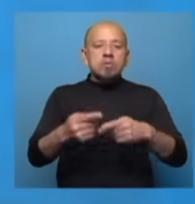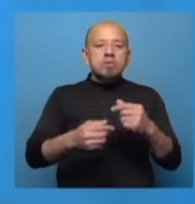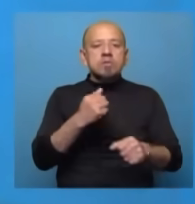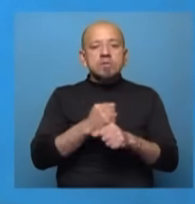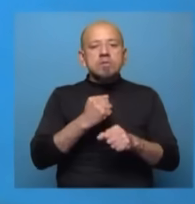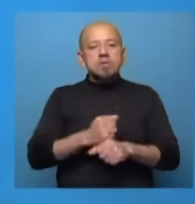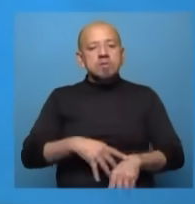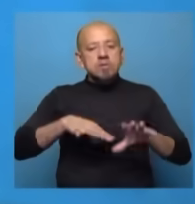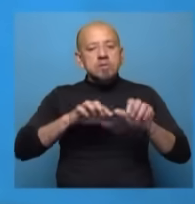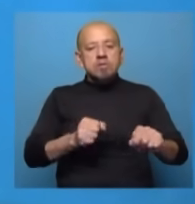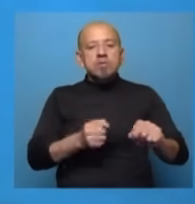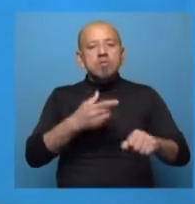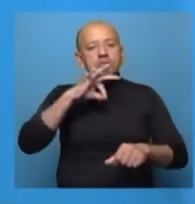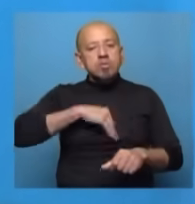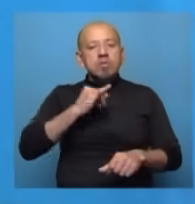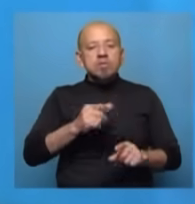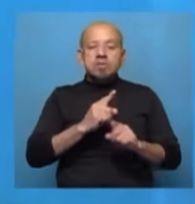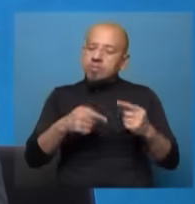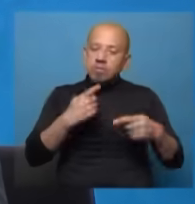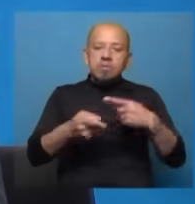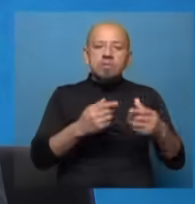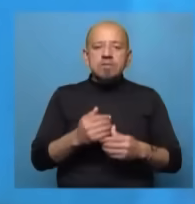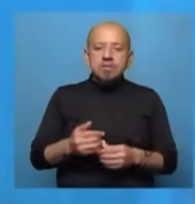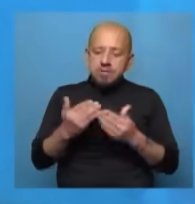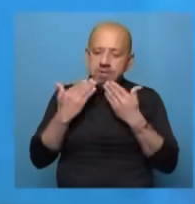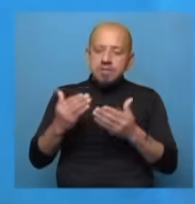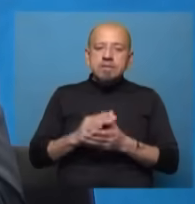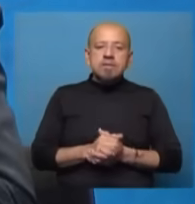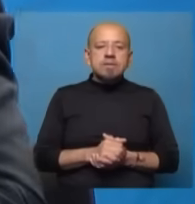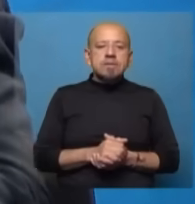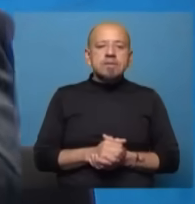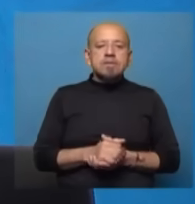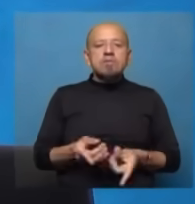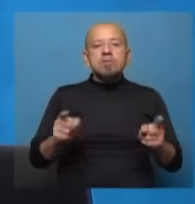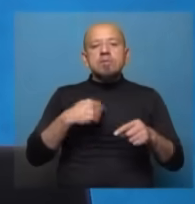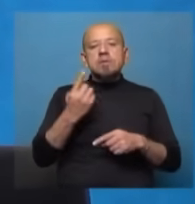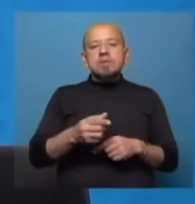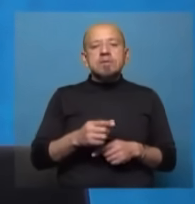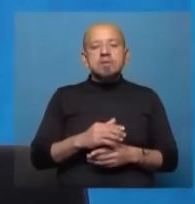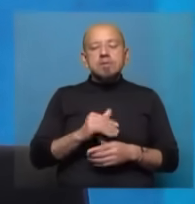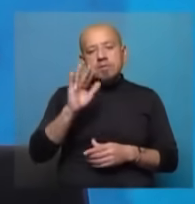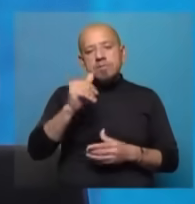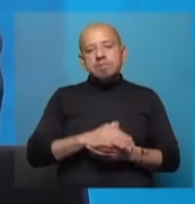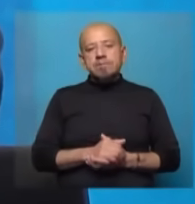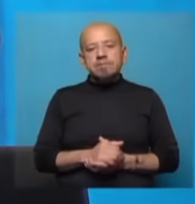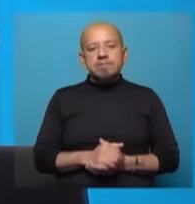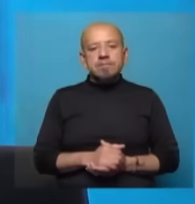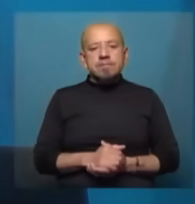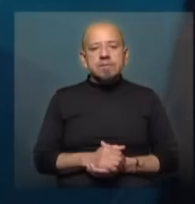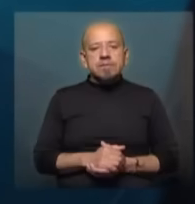comprometidos con sueldo sin sueldo está todo bien igual gracias a ustedes volvemos mañana después de las 20 horas que pasen bien